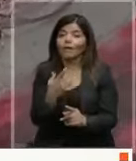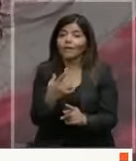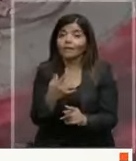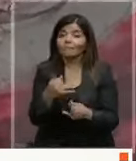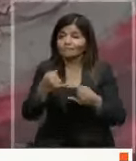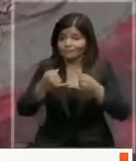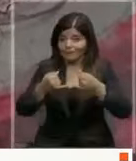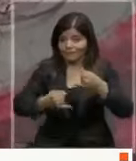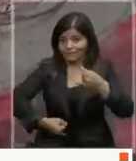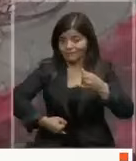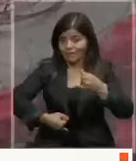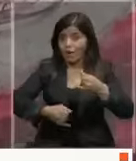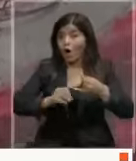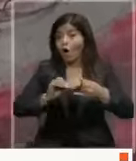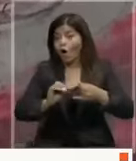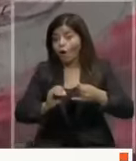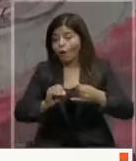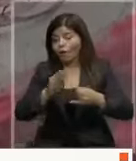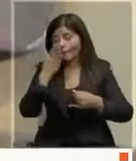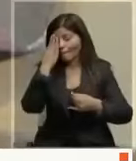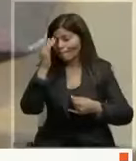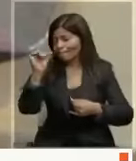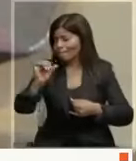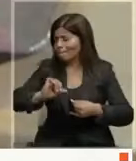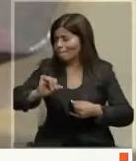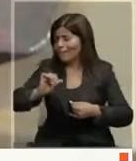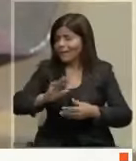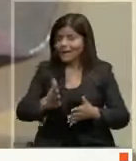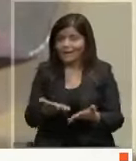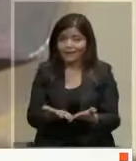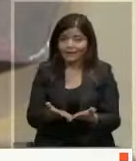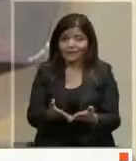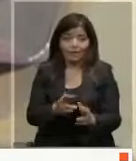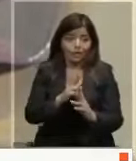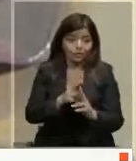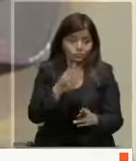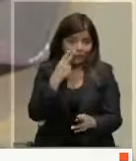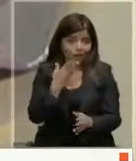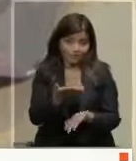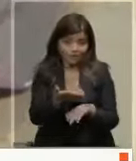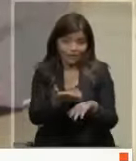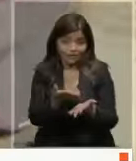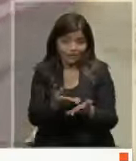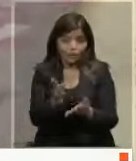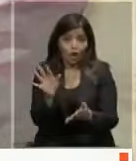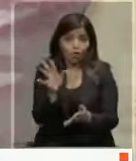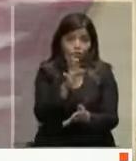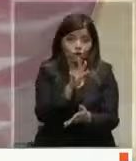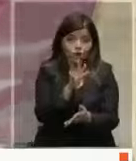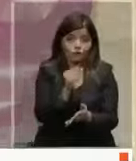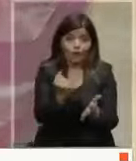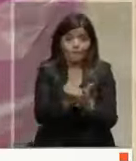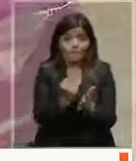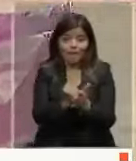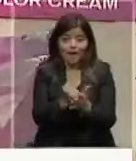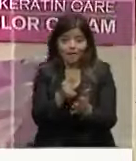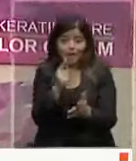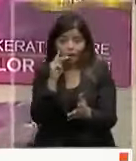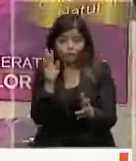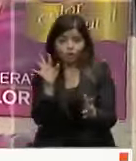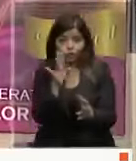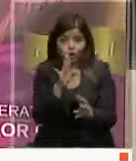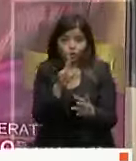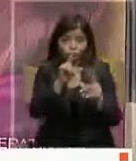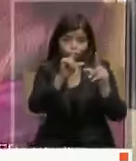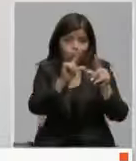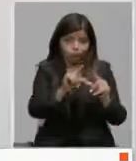vencida o es mala nomás y los resultados a la vista con la tintura marca flamenco el color quedó varios tonos más